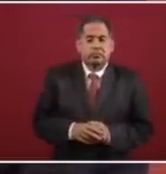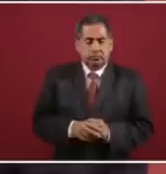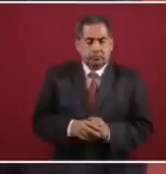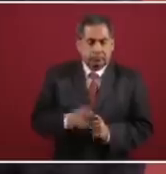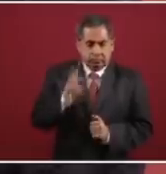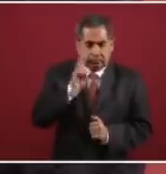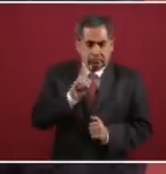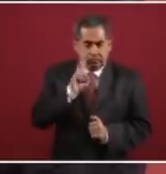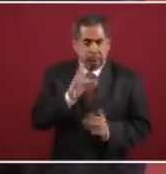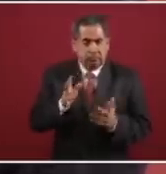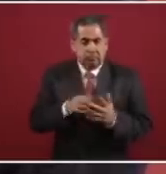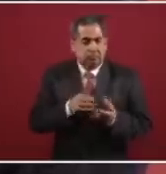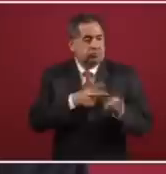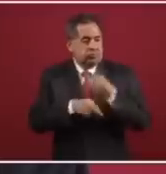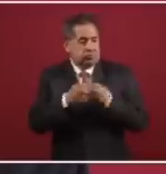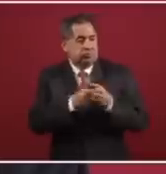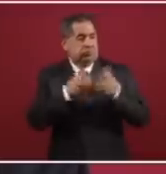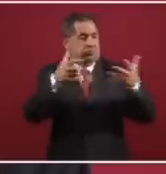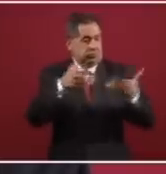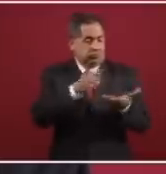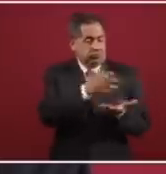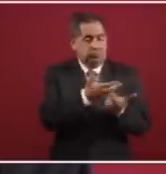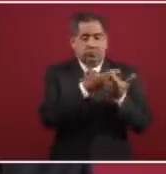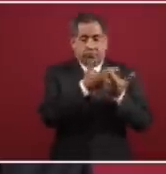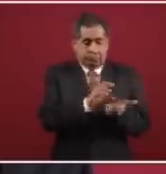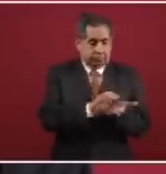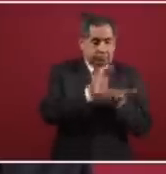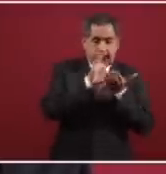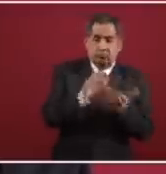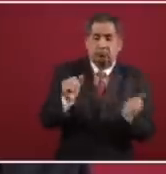vamos a crecer y a distribuir